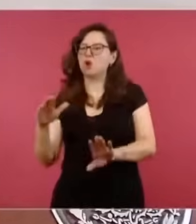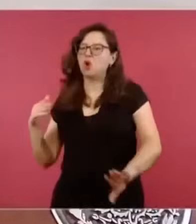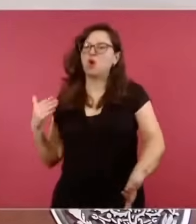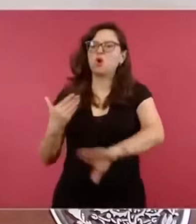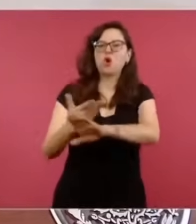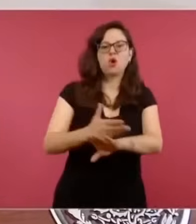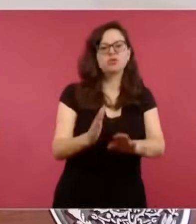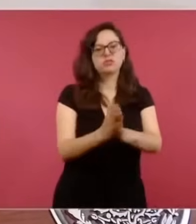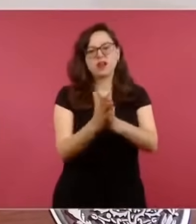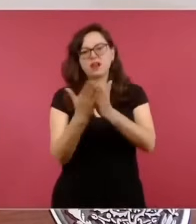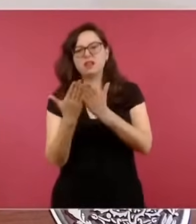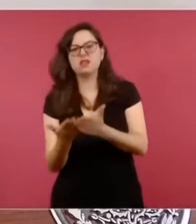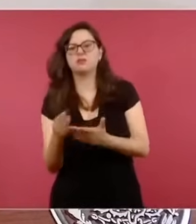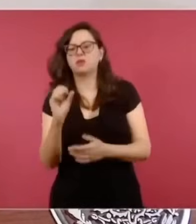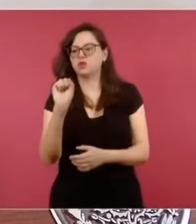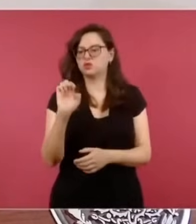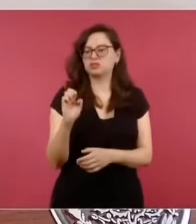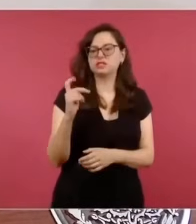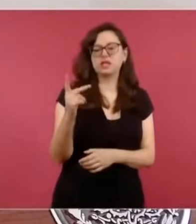para estudiantes